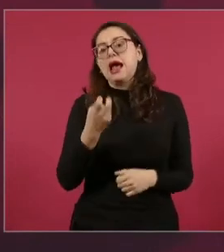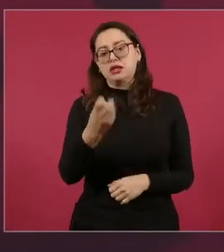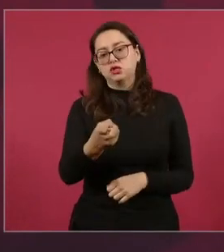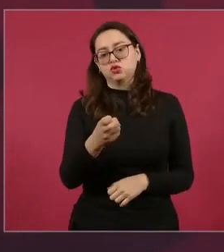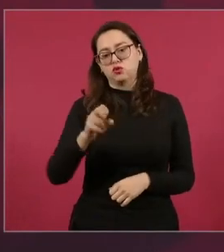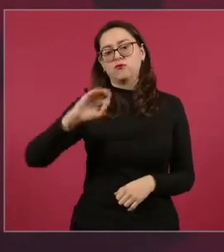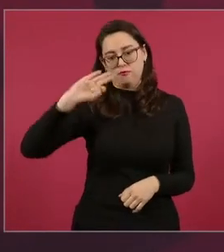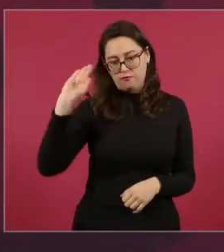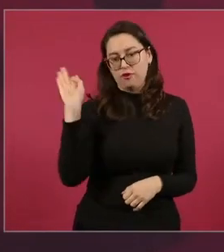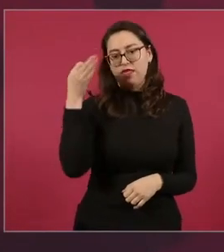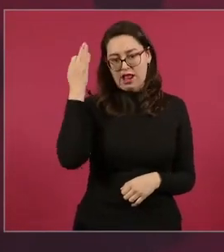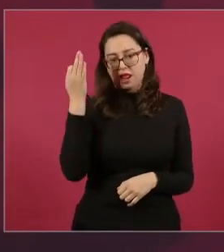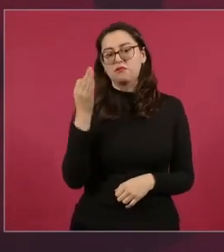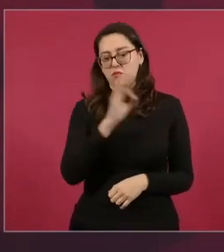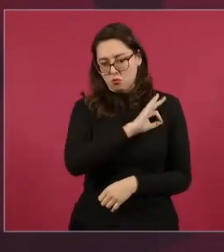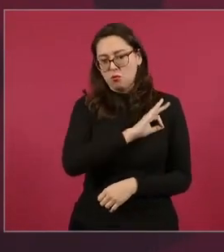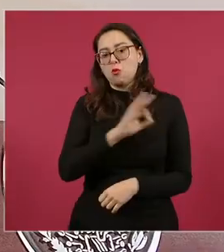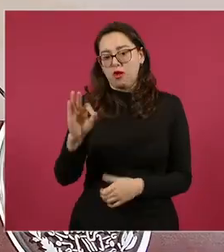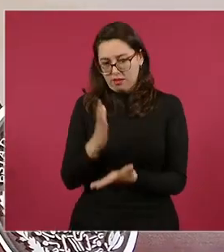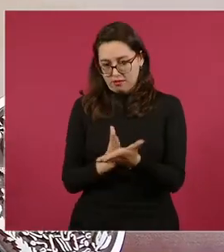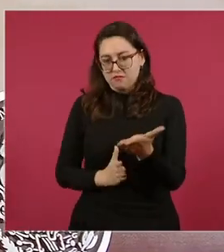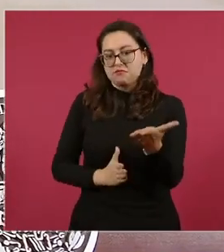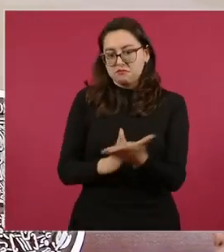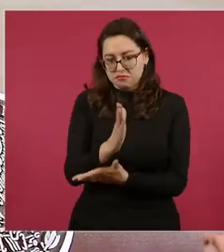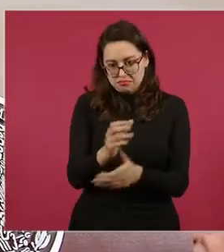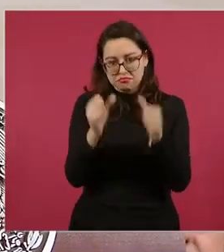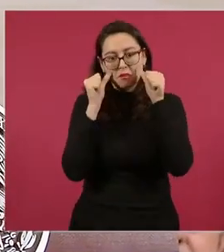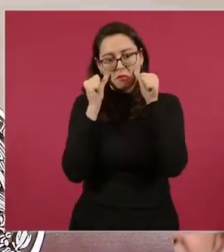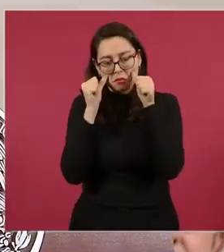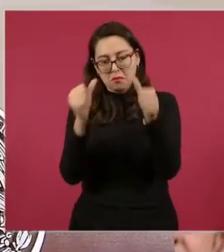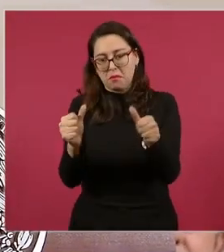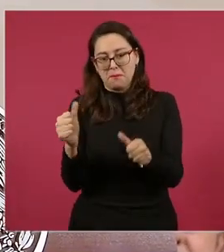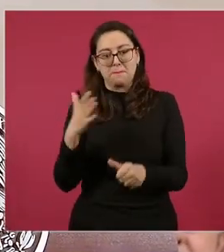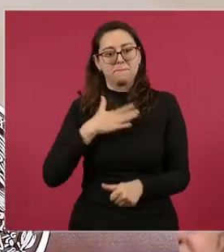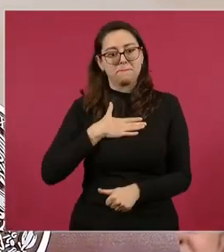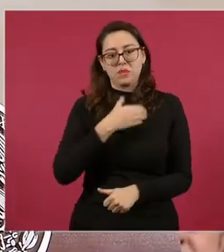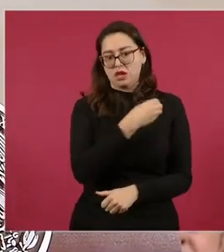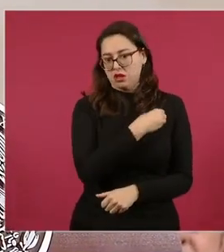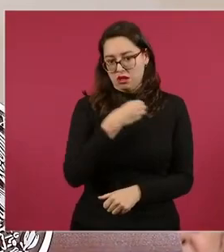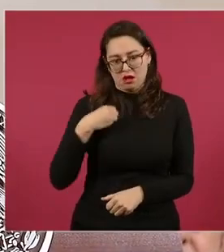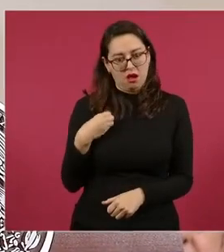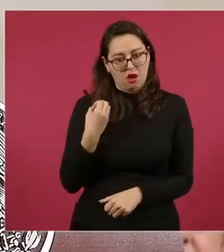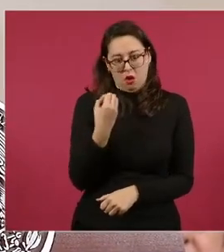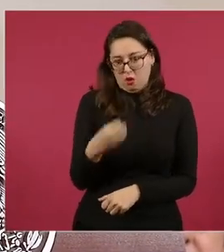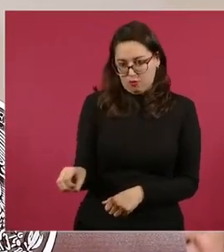una obligación. Y lo otro son estos contratos